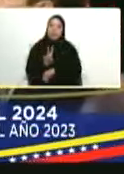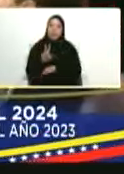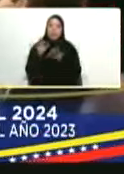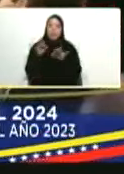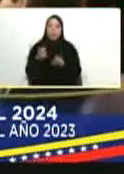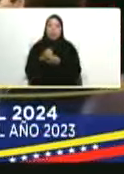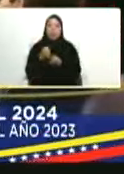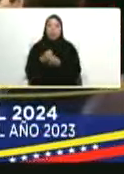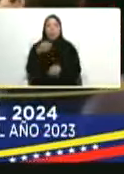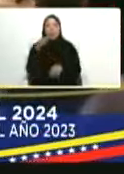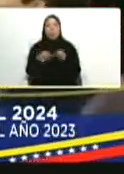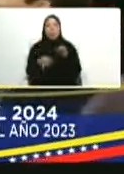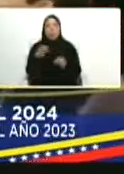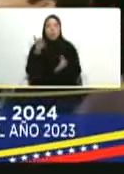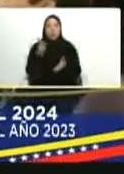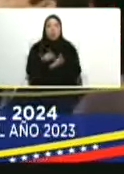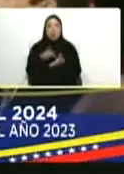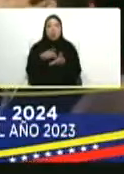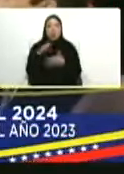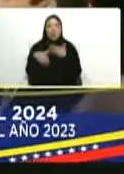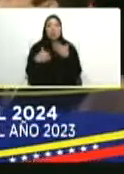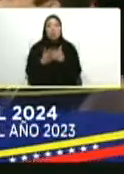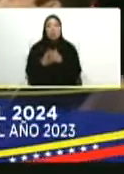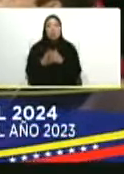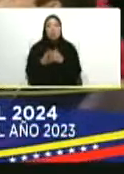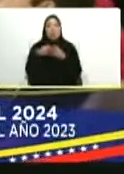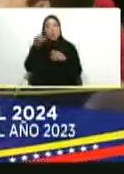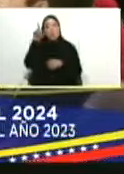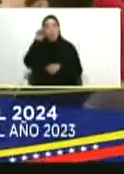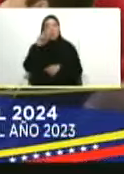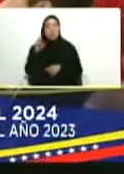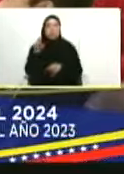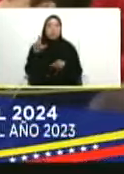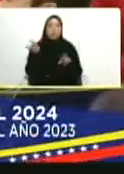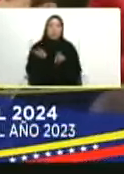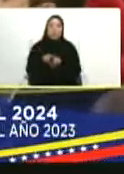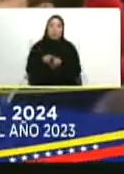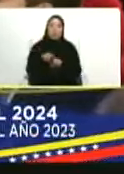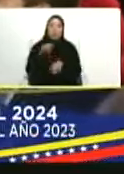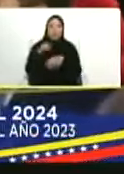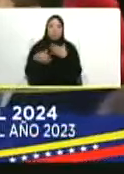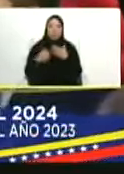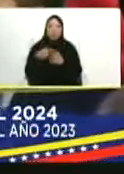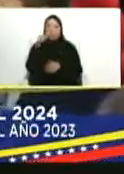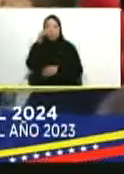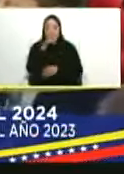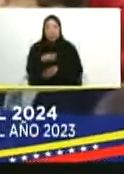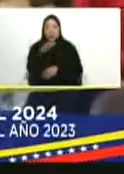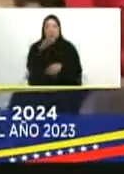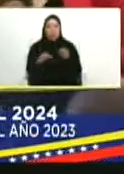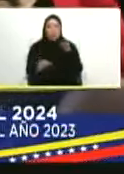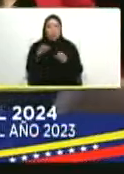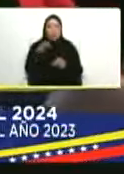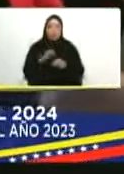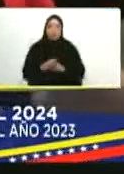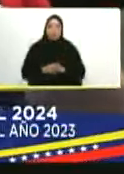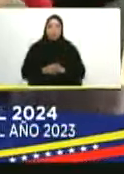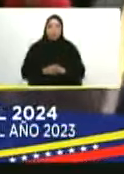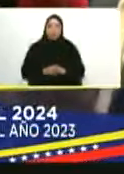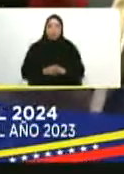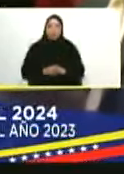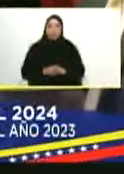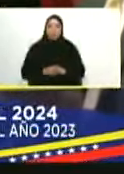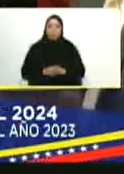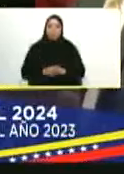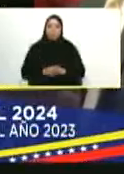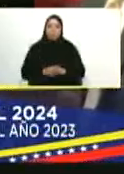garantiza la justicia, se fortalecen las buenas prácticas en materia de protección ciudadana desde el Tribunal Supremo de Justicia, acorde con